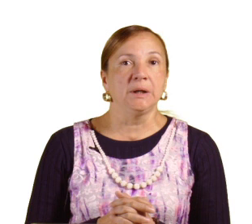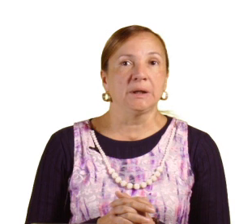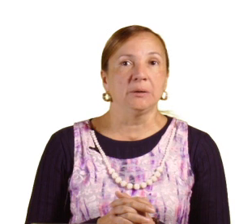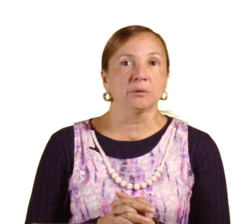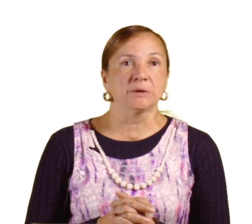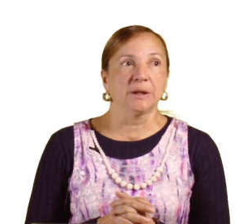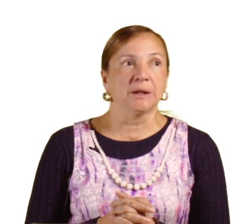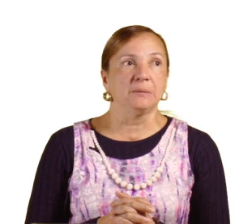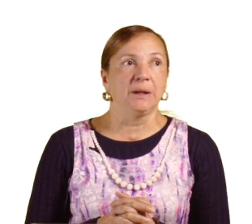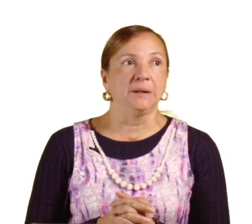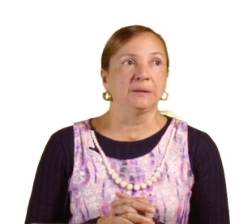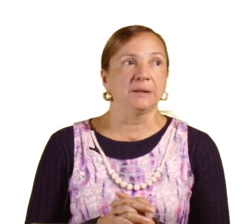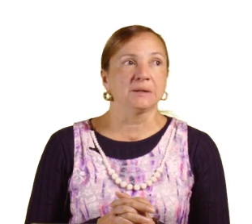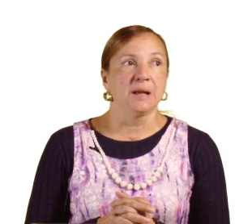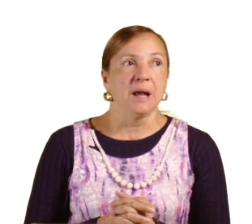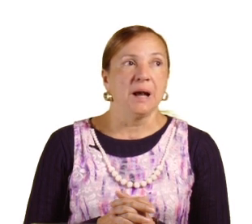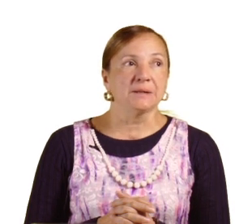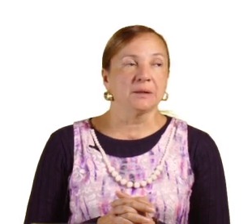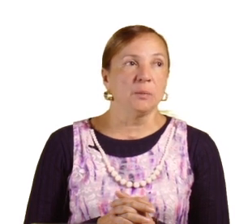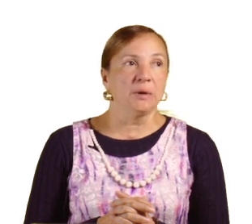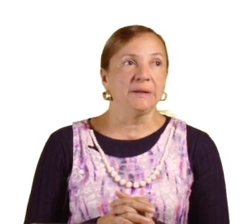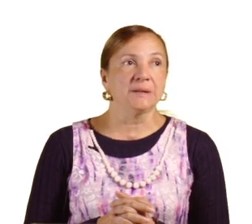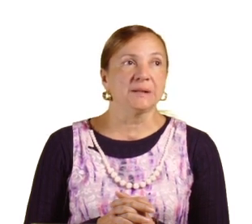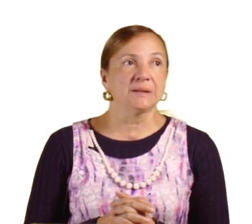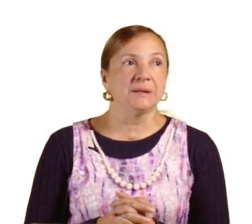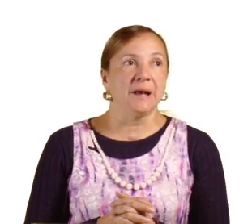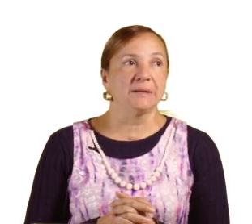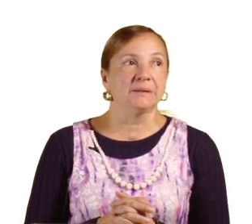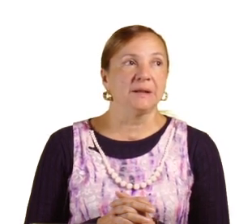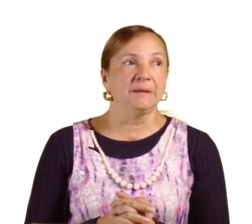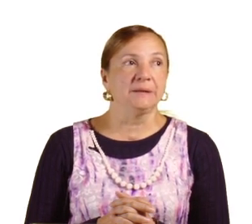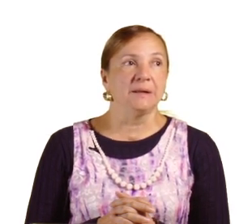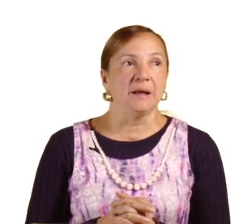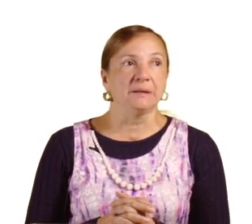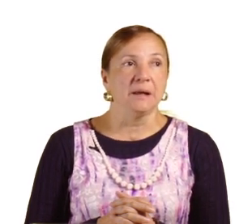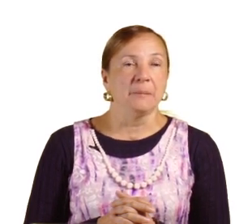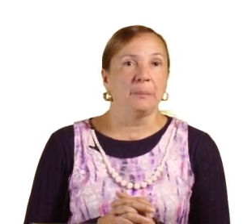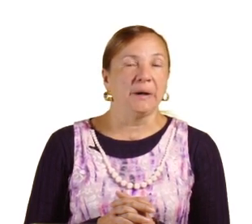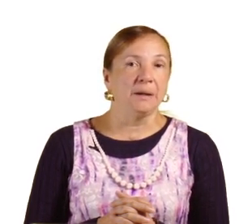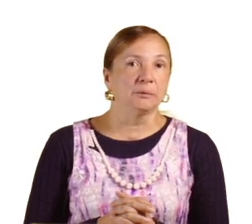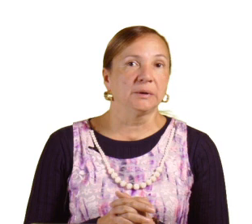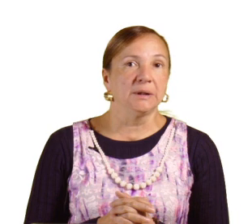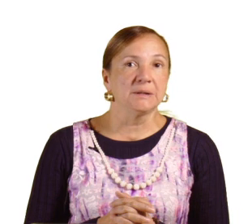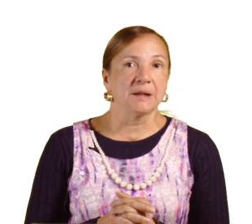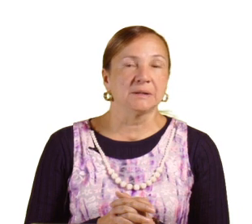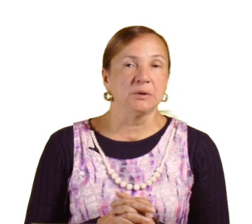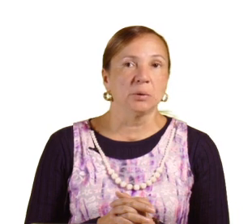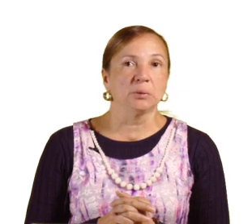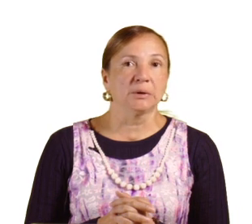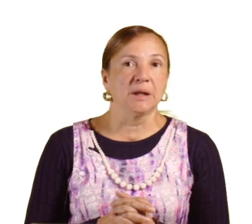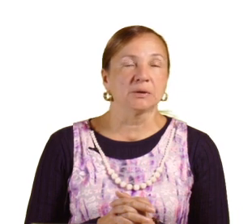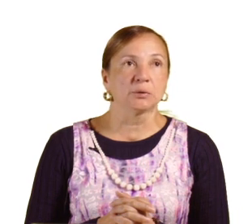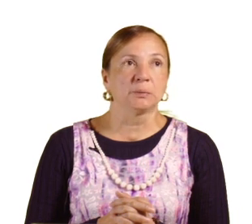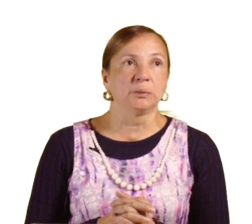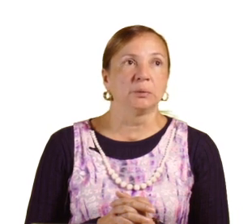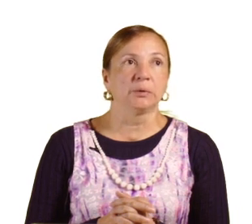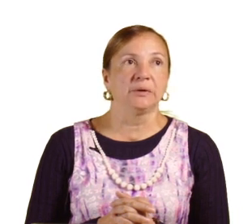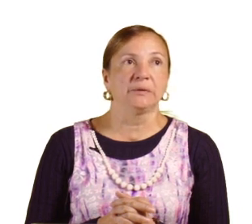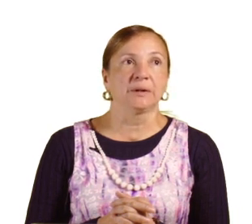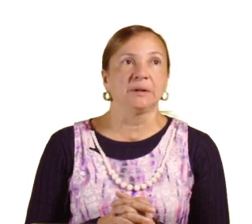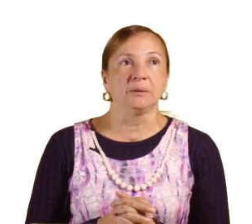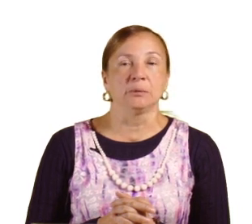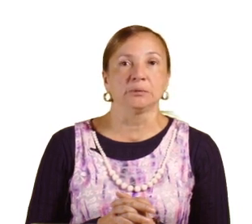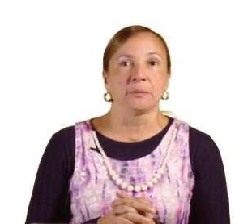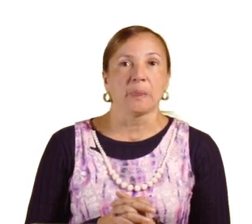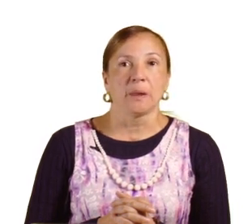medios líquidos equivalentes, así como las necesidades de la entidad para la utilización de esos flujos